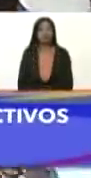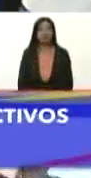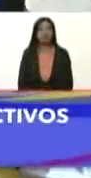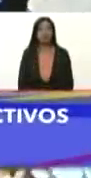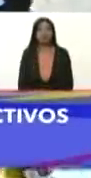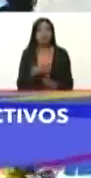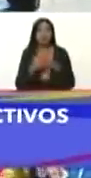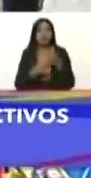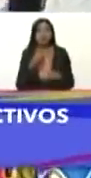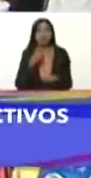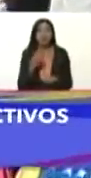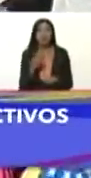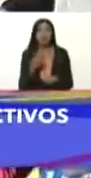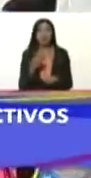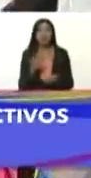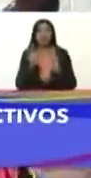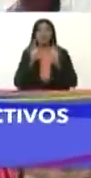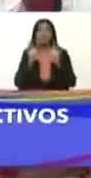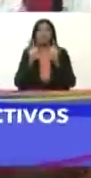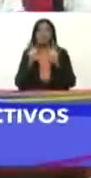como dice el chiste,